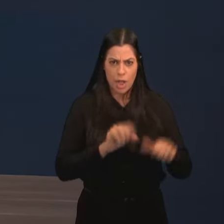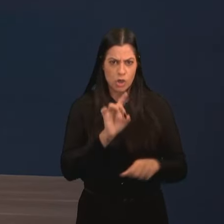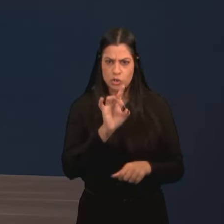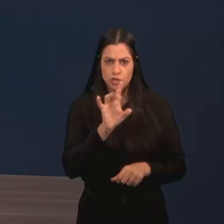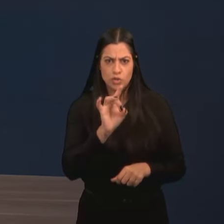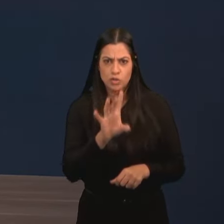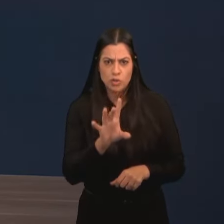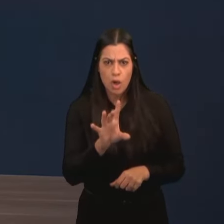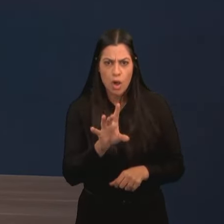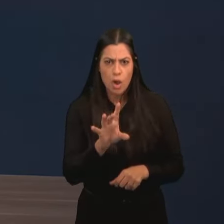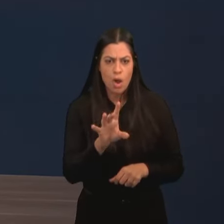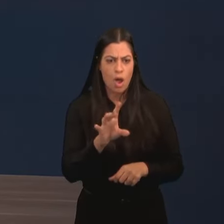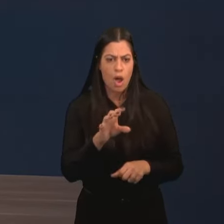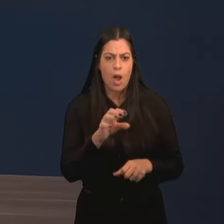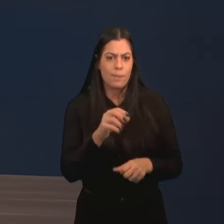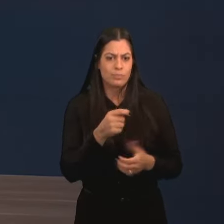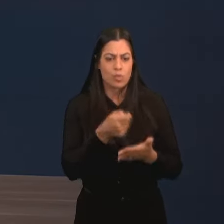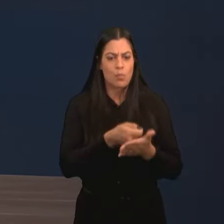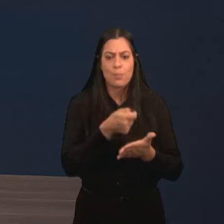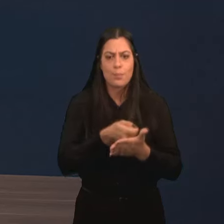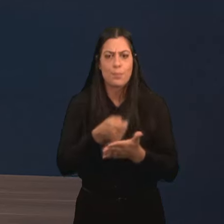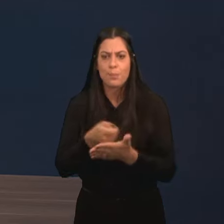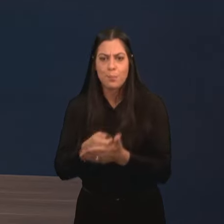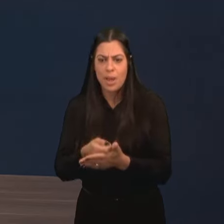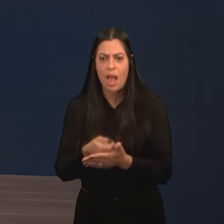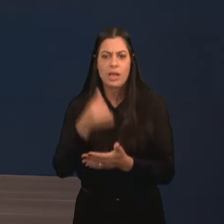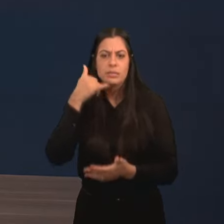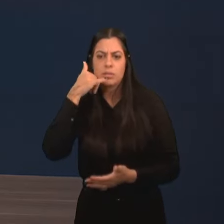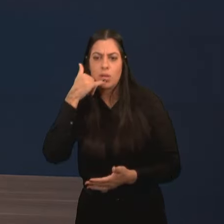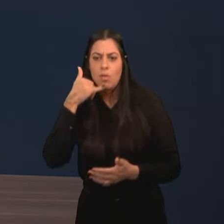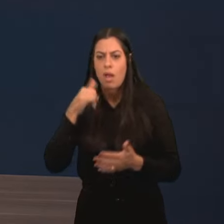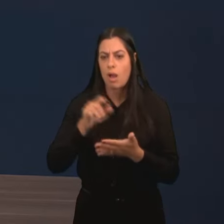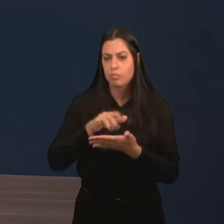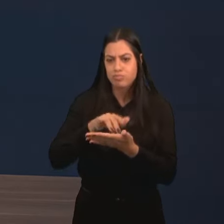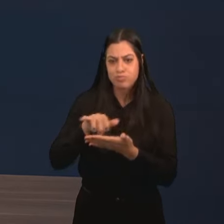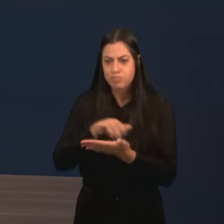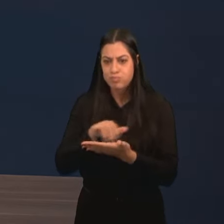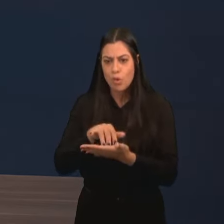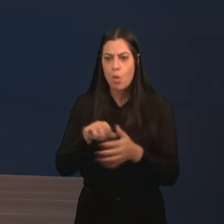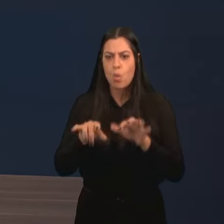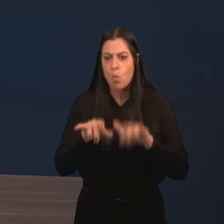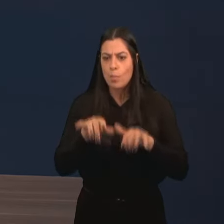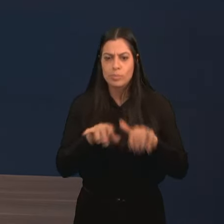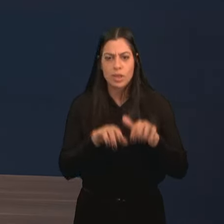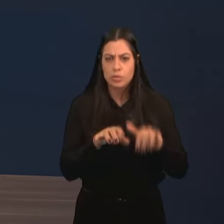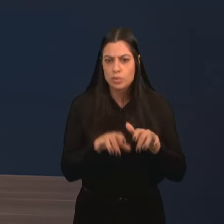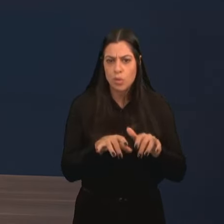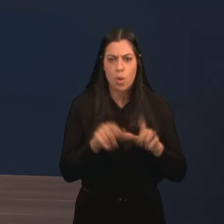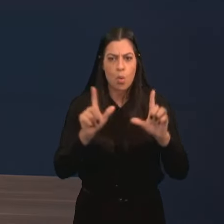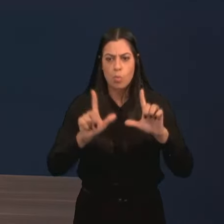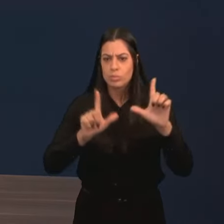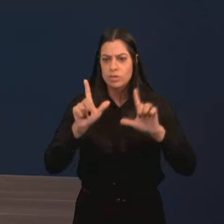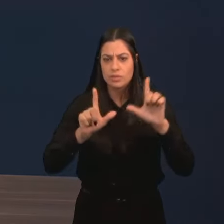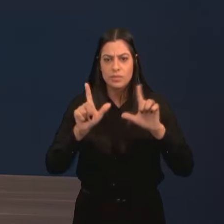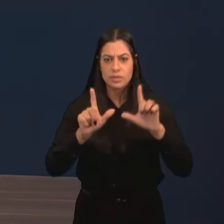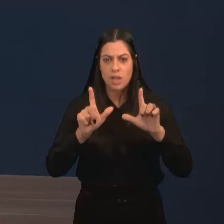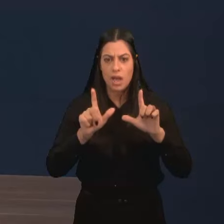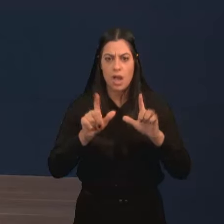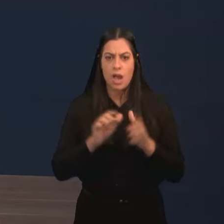transformarán solo en consumidoras de aparatos electrónicos y personas que usan